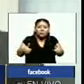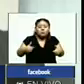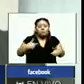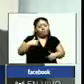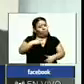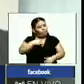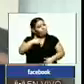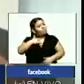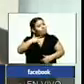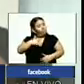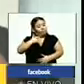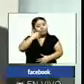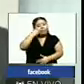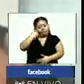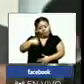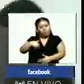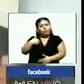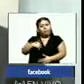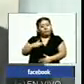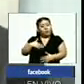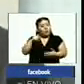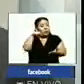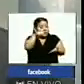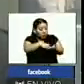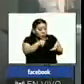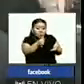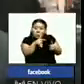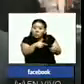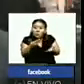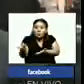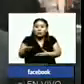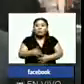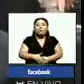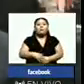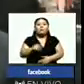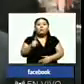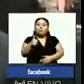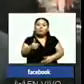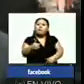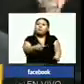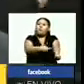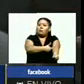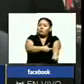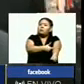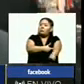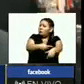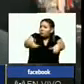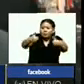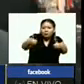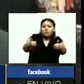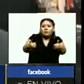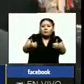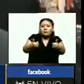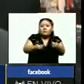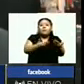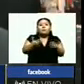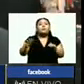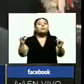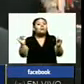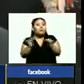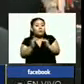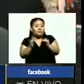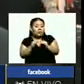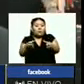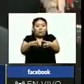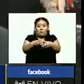mucho es más nos honra a nosotros que ese dinero se copia estos hospitales me parece que el destino es correcto igualmente me parece que el